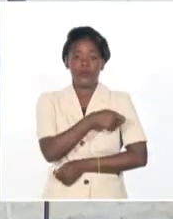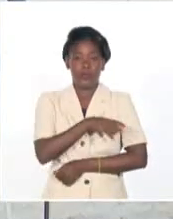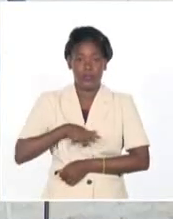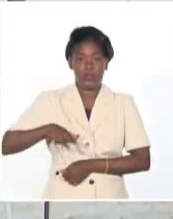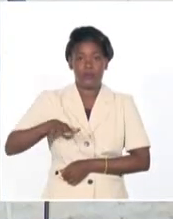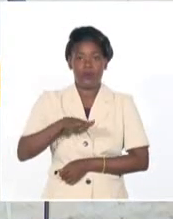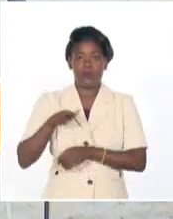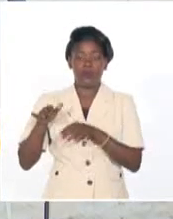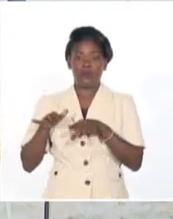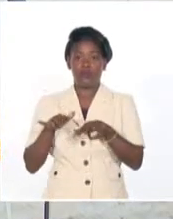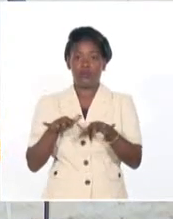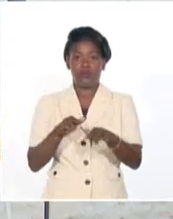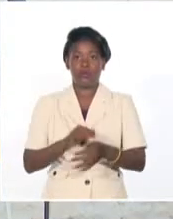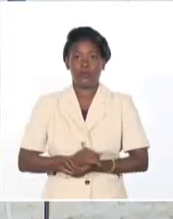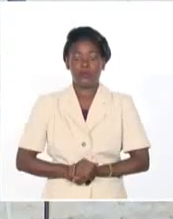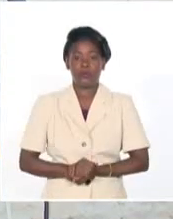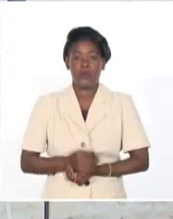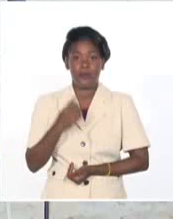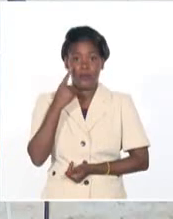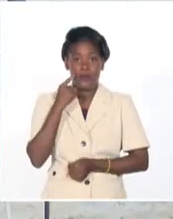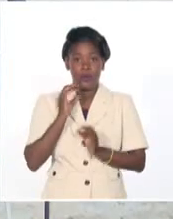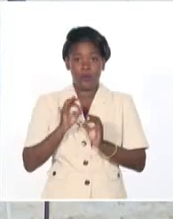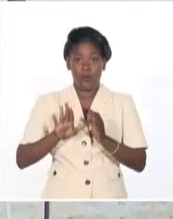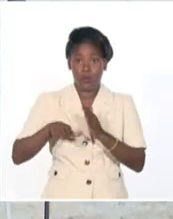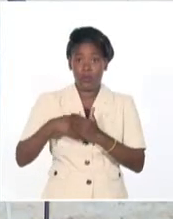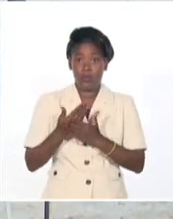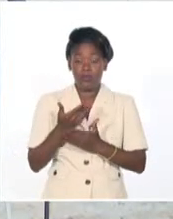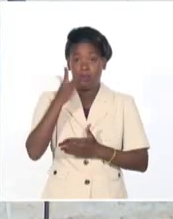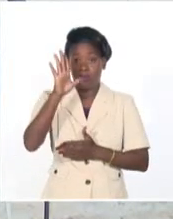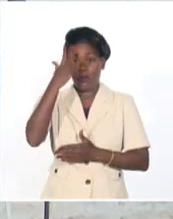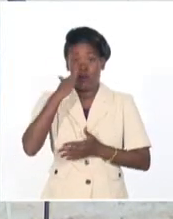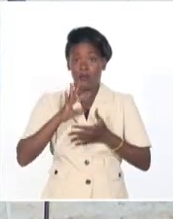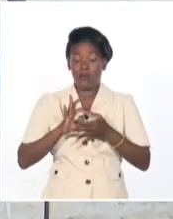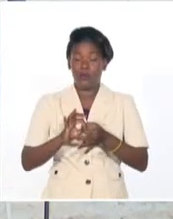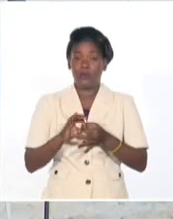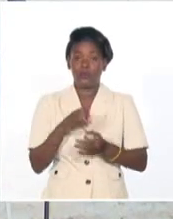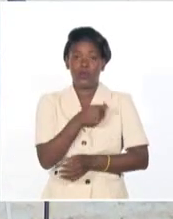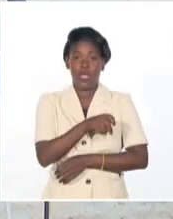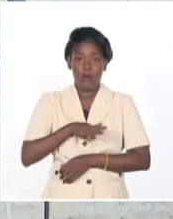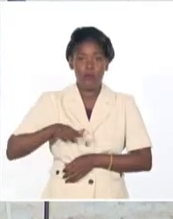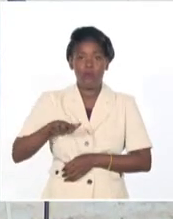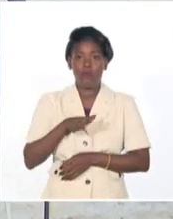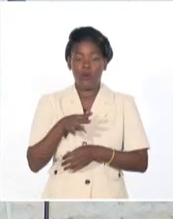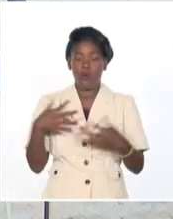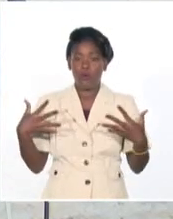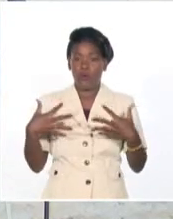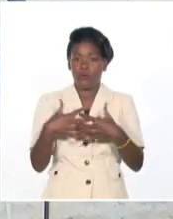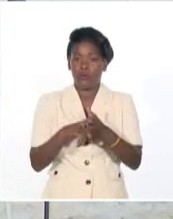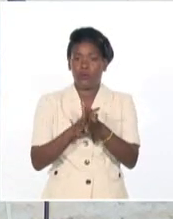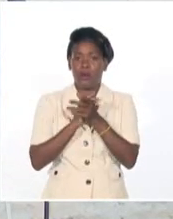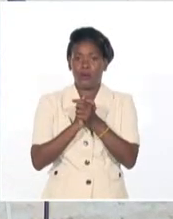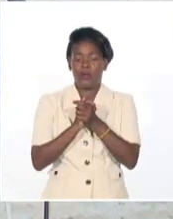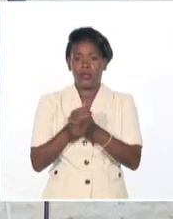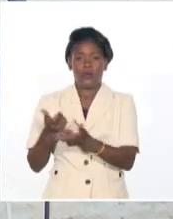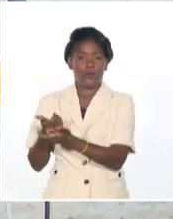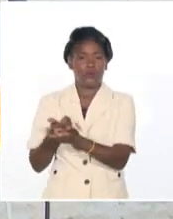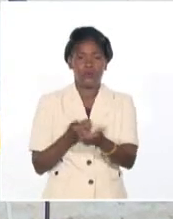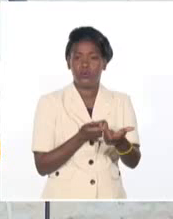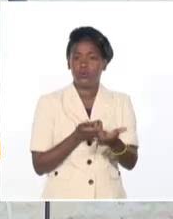estirpe invencible de un pueblo valiente y la unidad como su arma estratégica abrazó en un frente único a